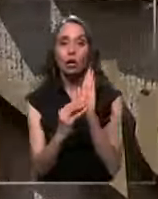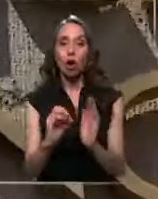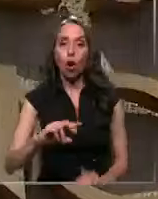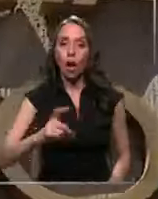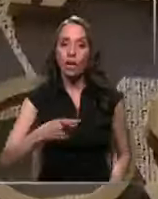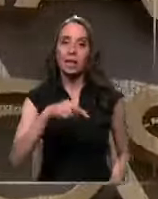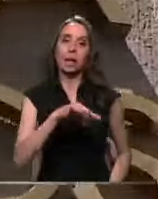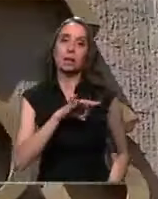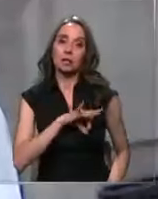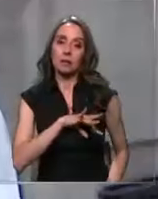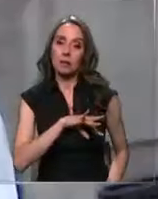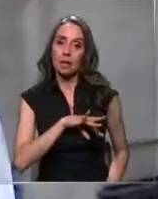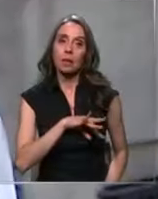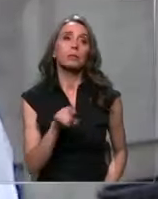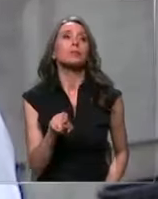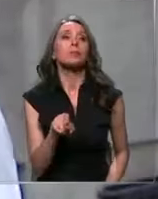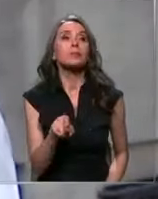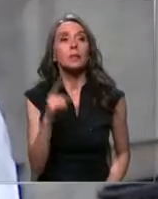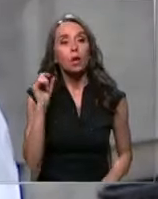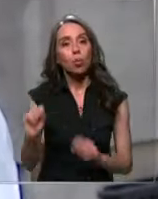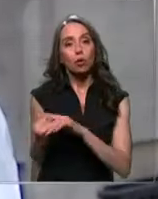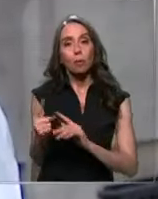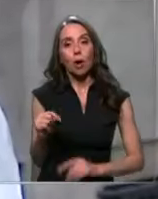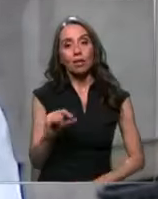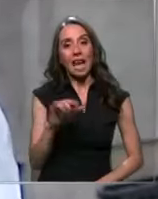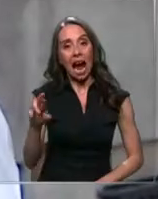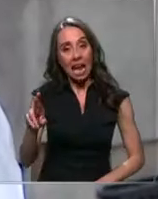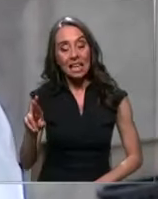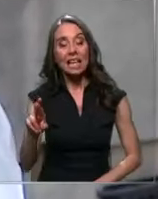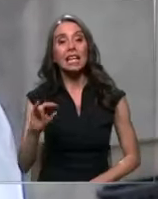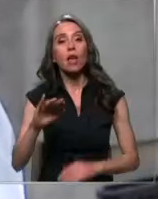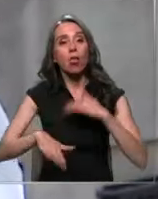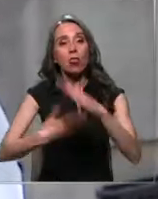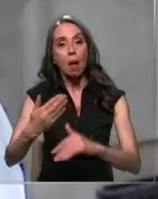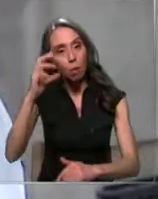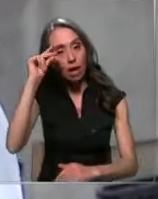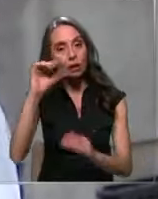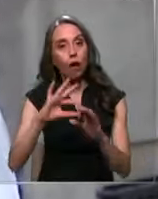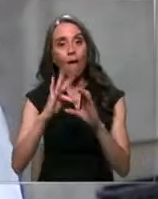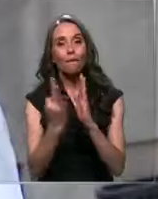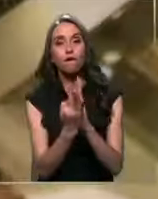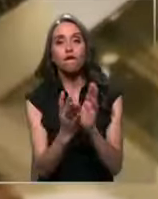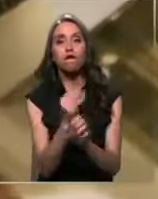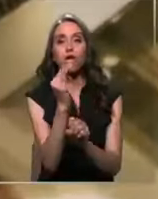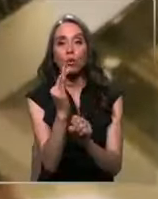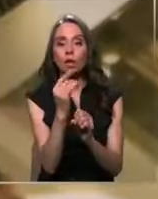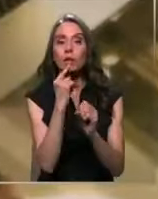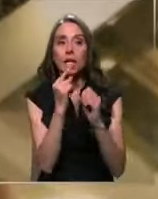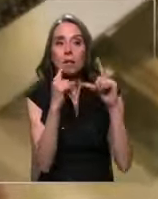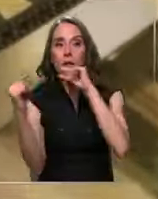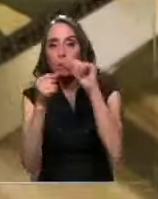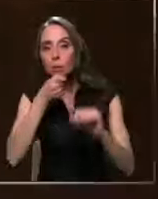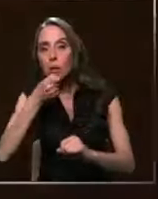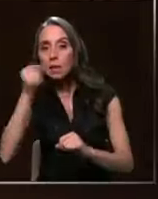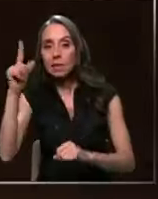en Chile. Desde el caso de Tyler y la creación de la fundación y su empeño por dar muchas entrevistas en Estados